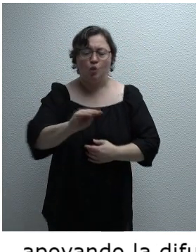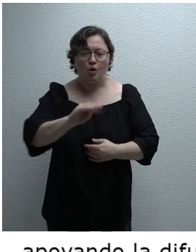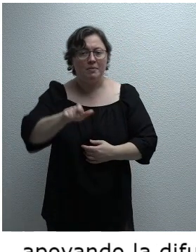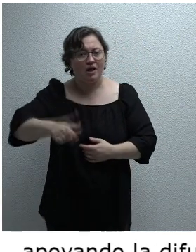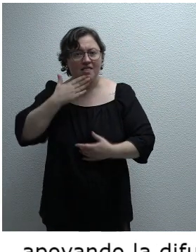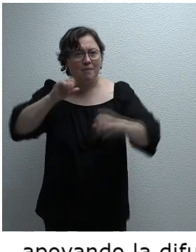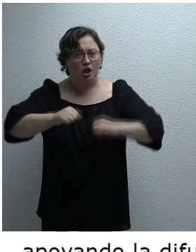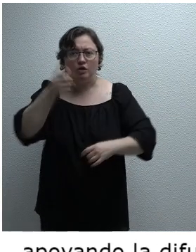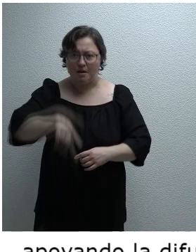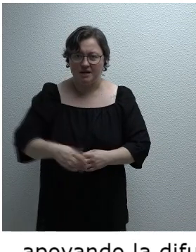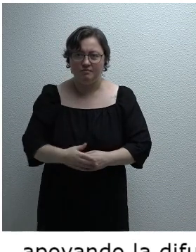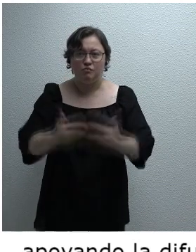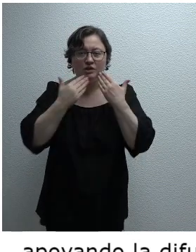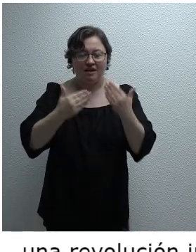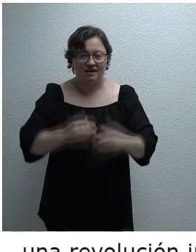personas mayores. Muchísimas gracias.